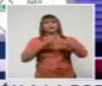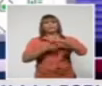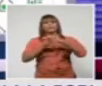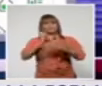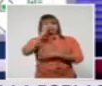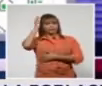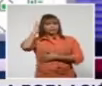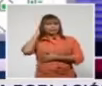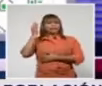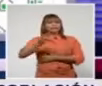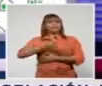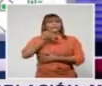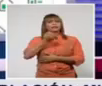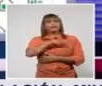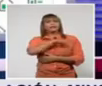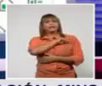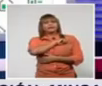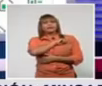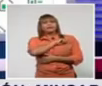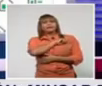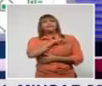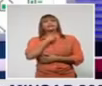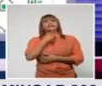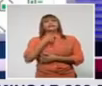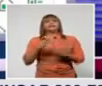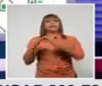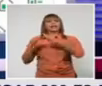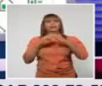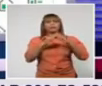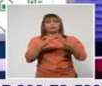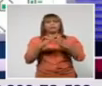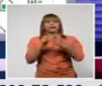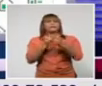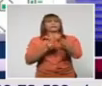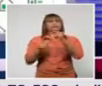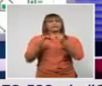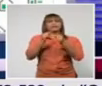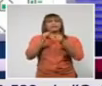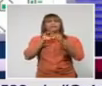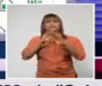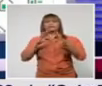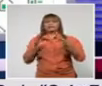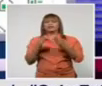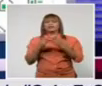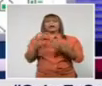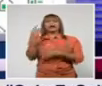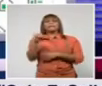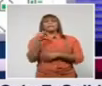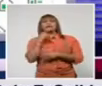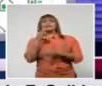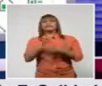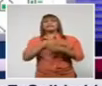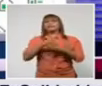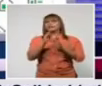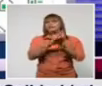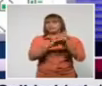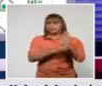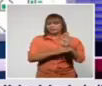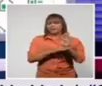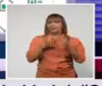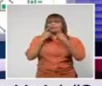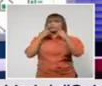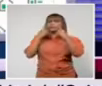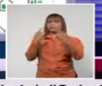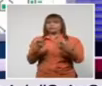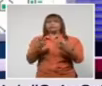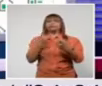que la prioridad, o destacaba entre los elementos fundamentales, la prioridad con que se deben continuar aplicando un grupo de medidas que han sido vitales en el